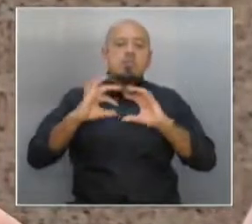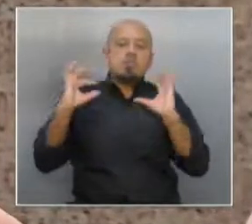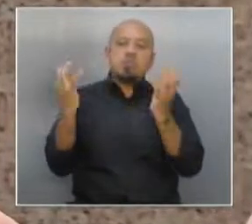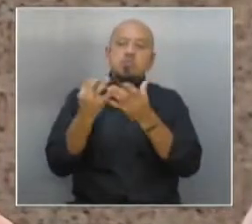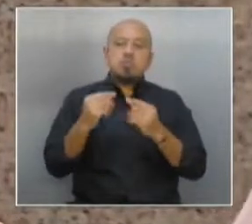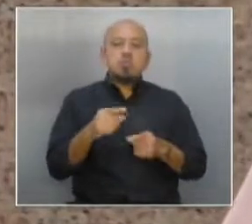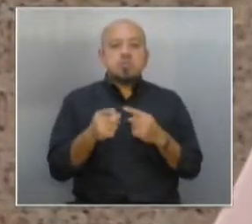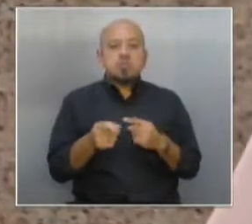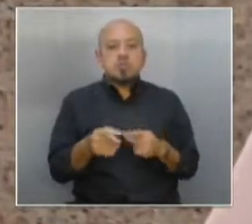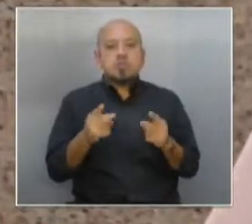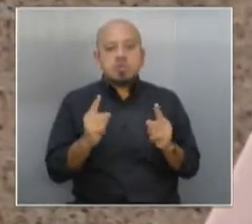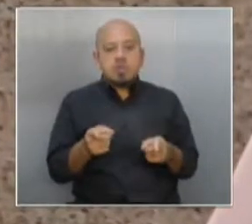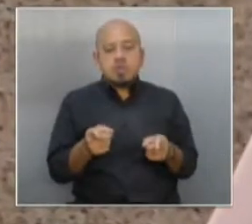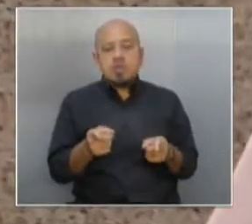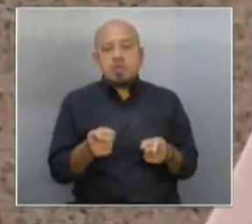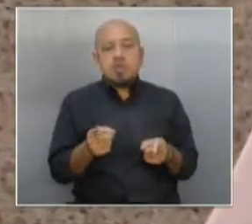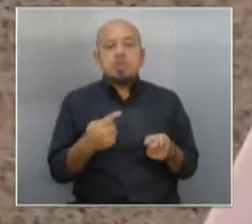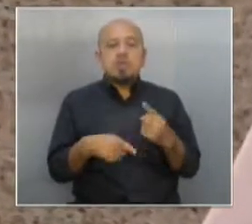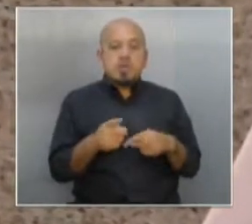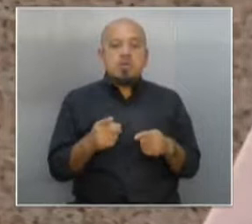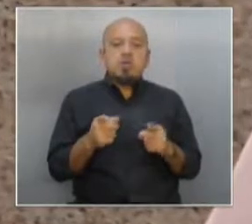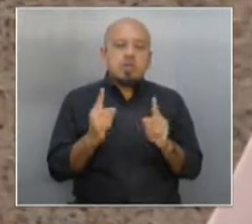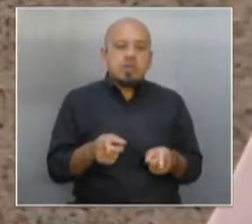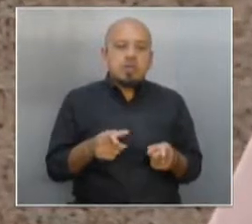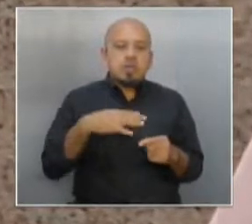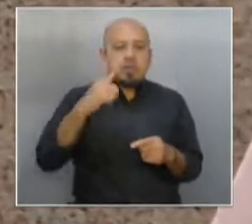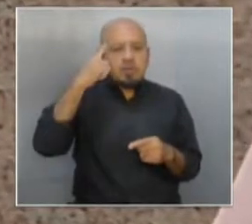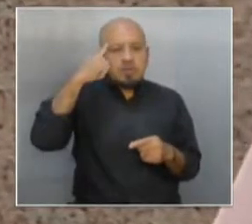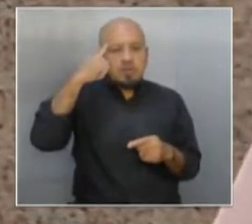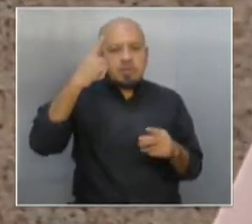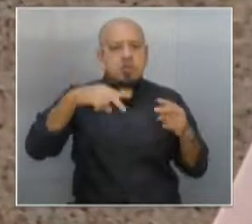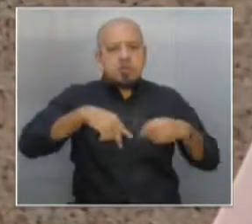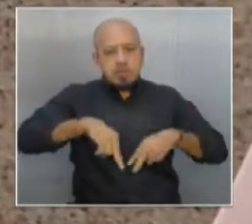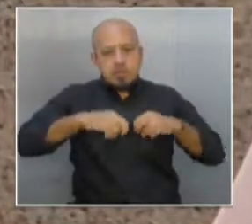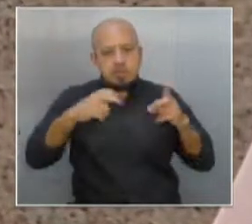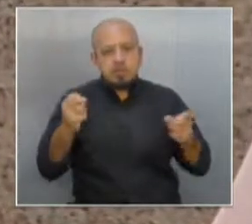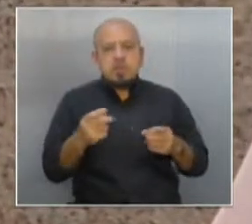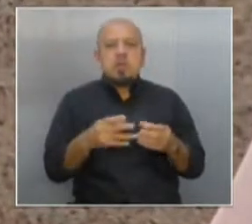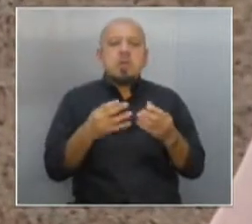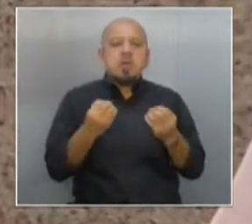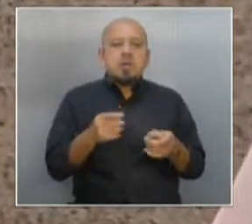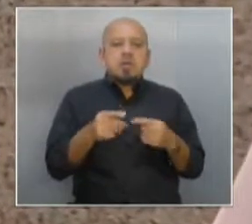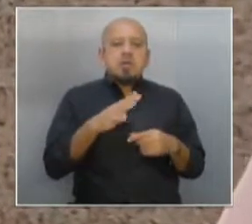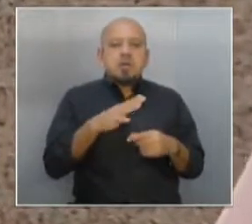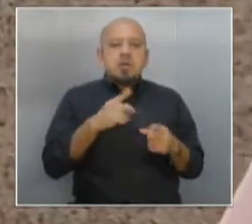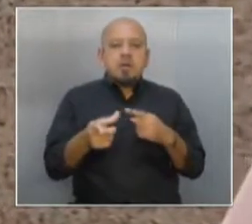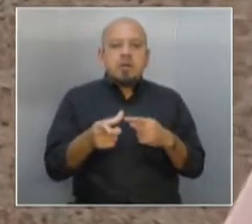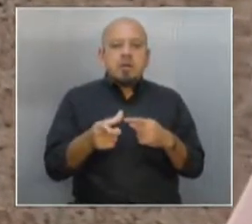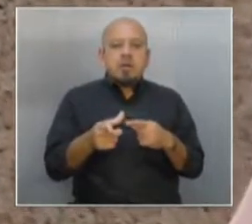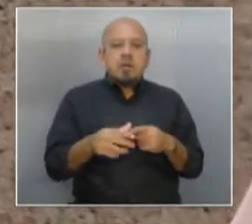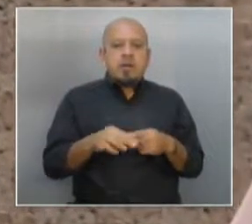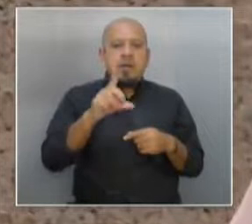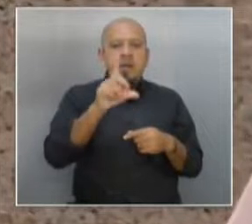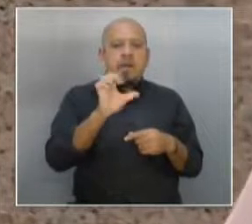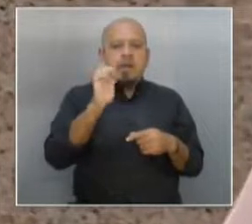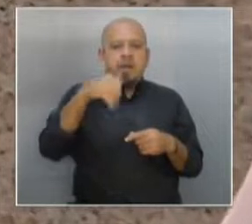términos también, y no solamente, pero también de pensamiento y análisis. No en vano tenemos a nuestras espaldas el monumento